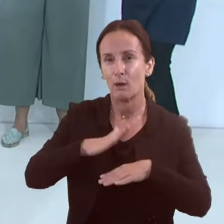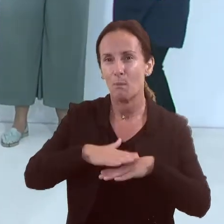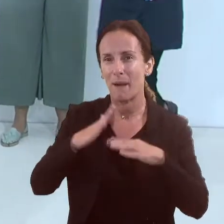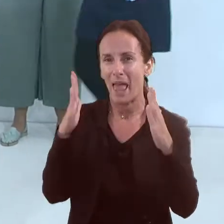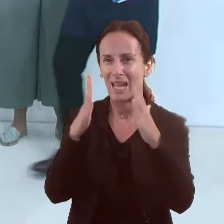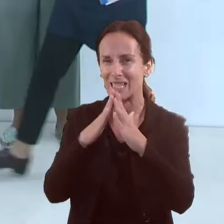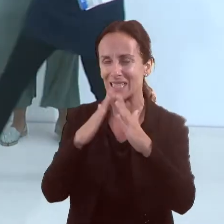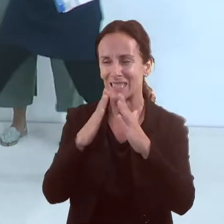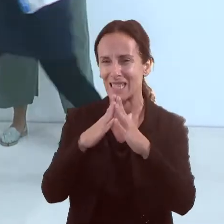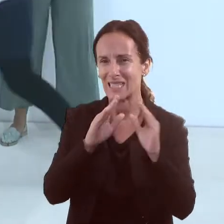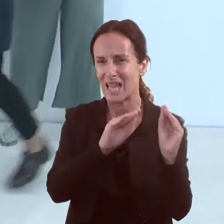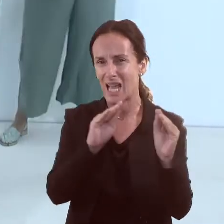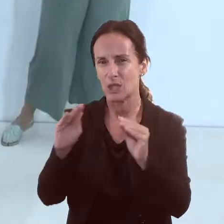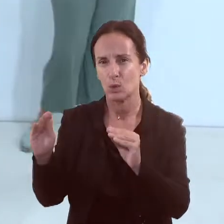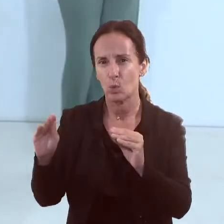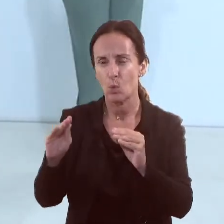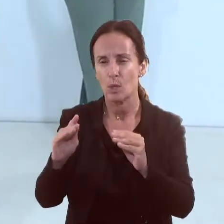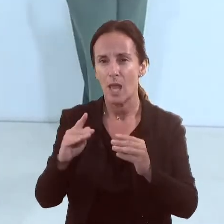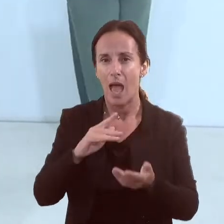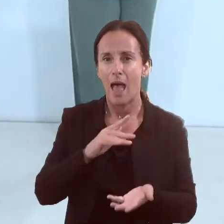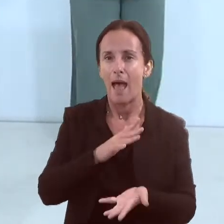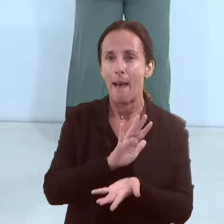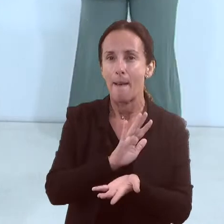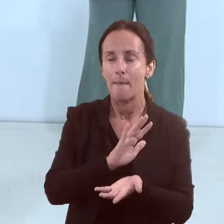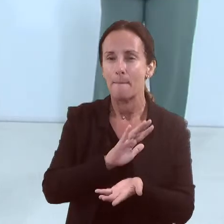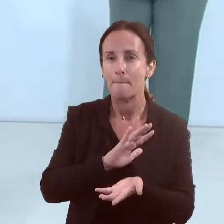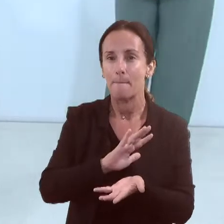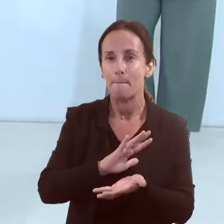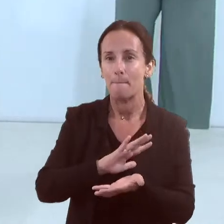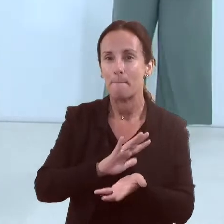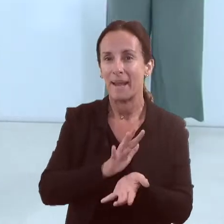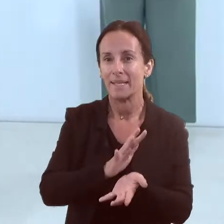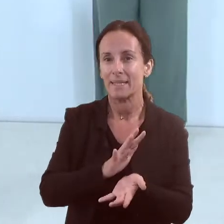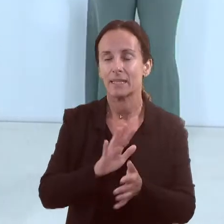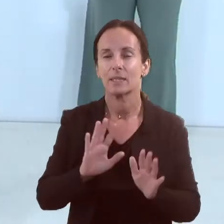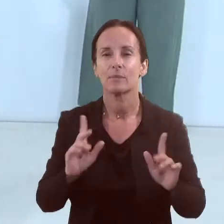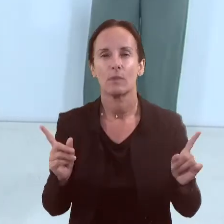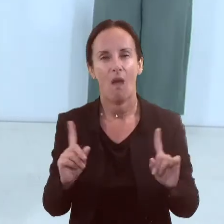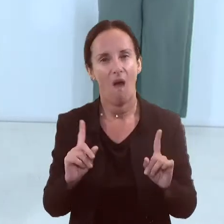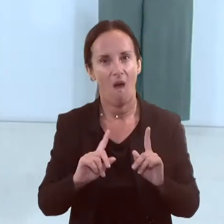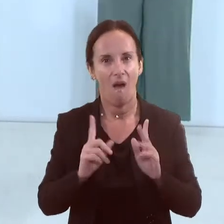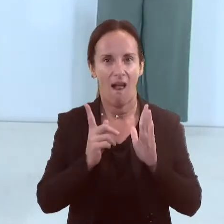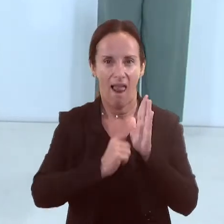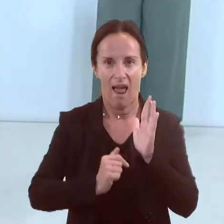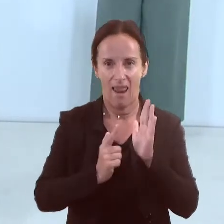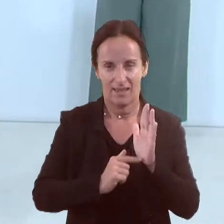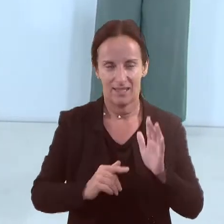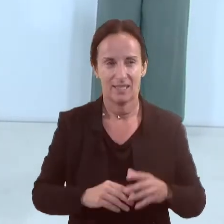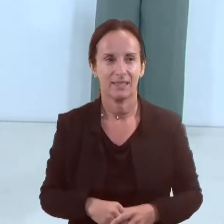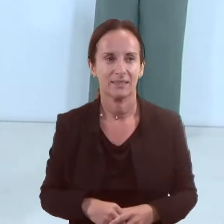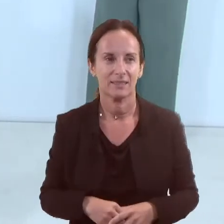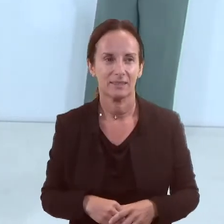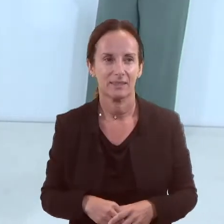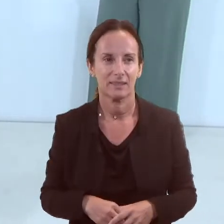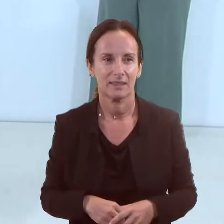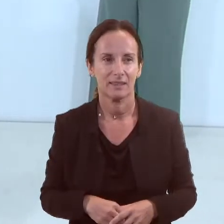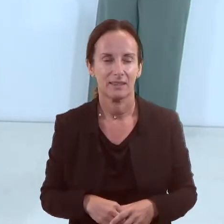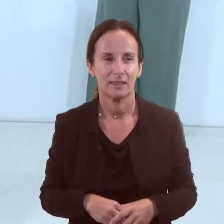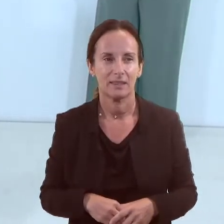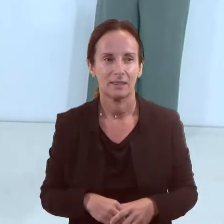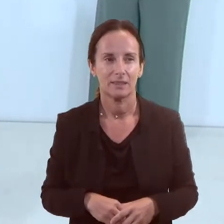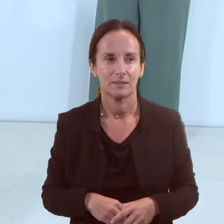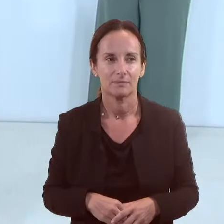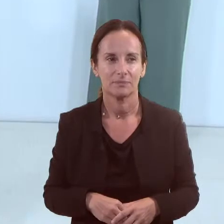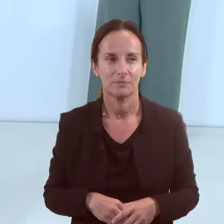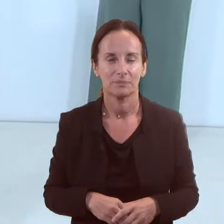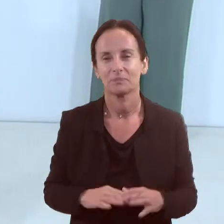No. No, para que las alquilen. En realidad, exacto. Prestar no era la